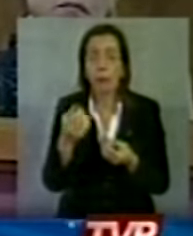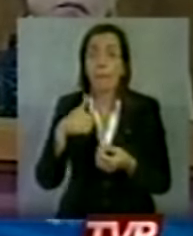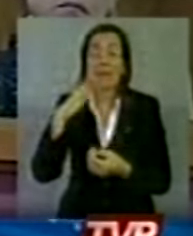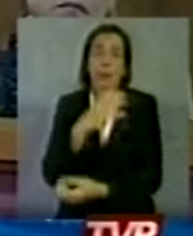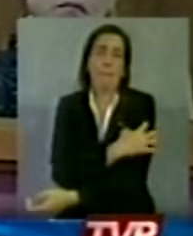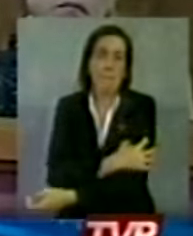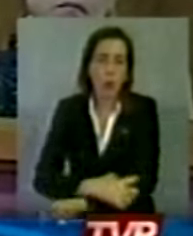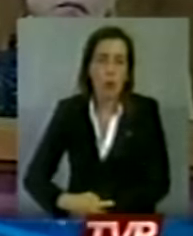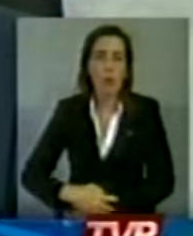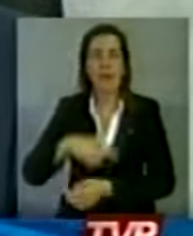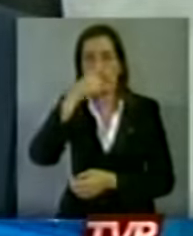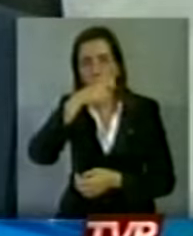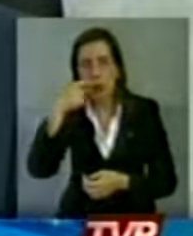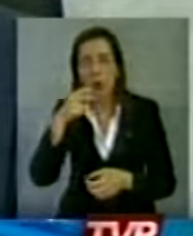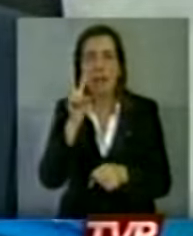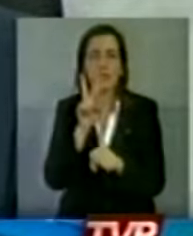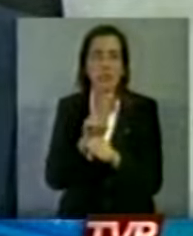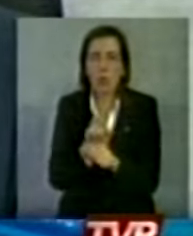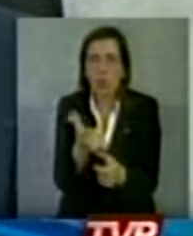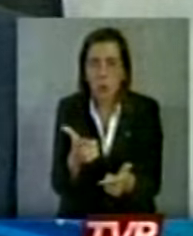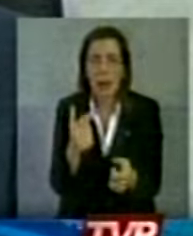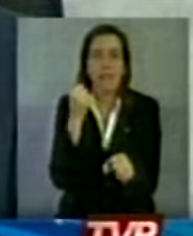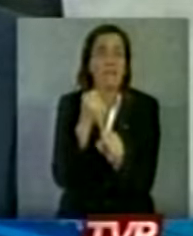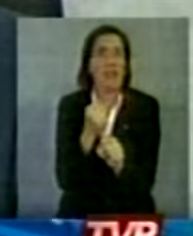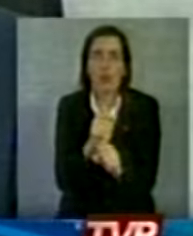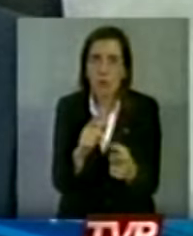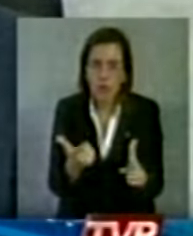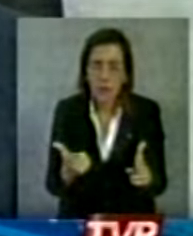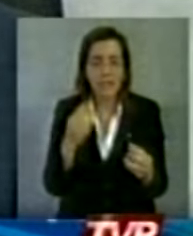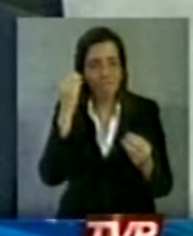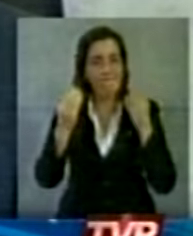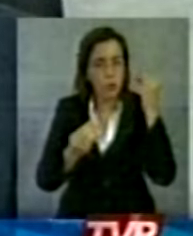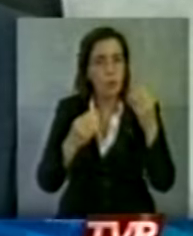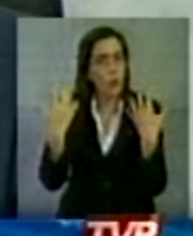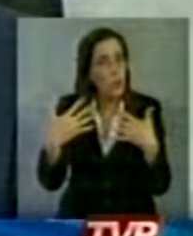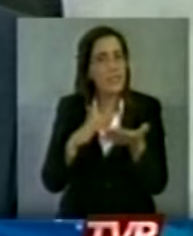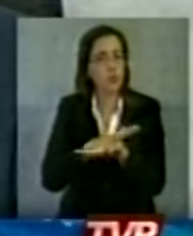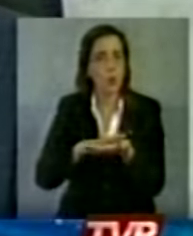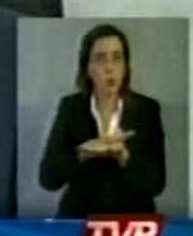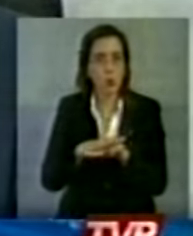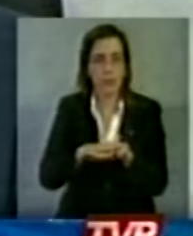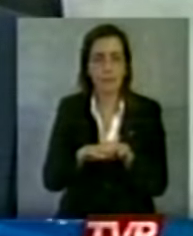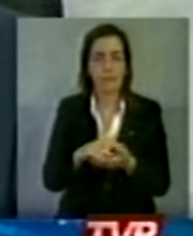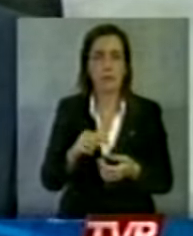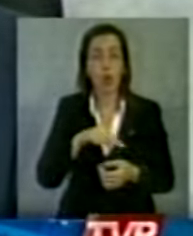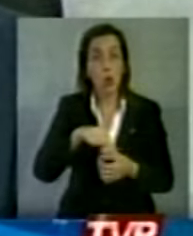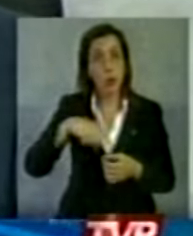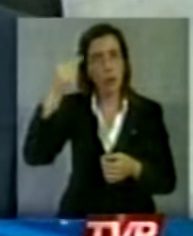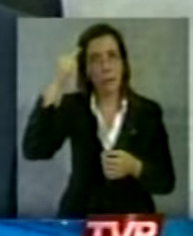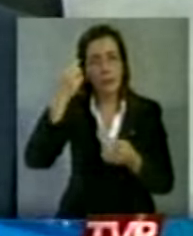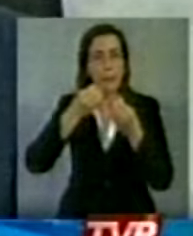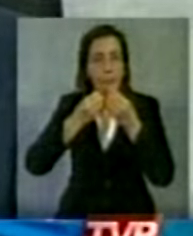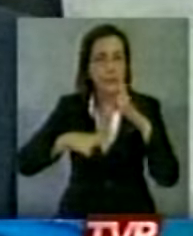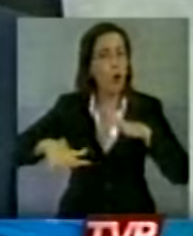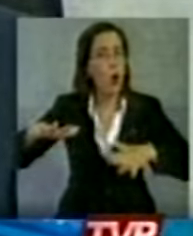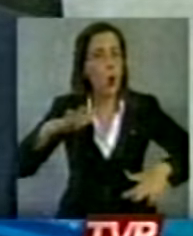de adicción, de inseguridad, de desempleo. Así queremos y así hemos comenzado a